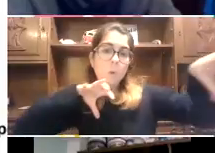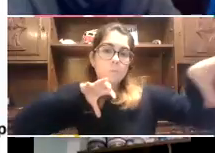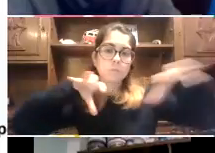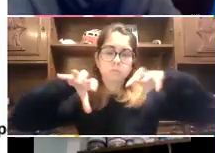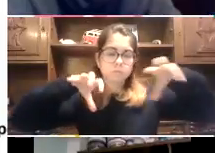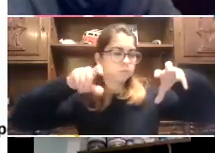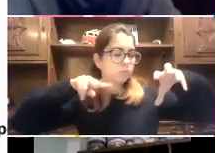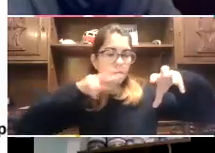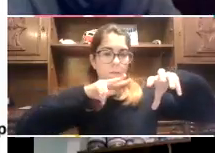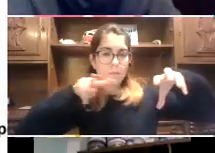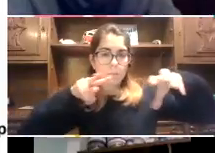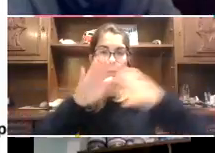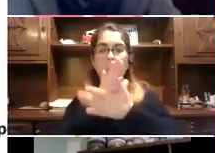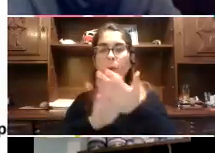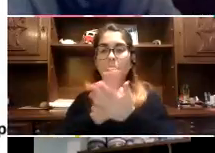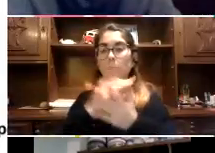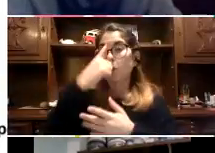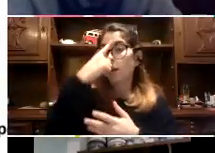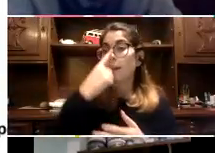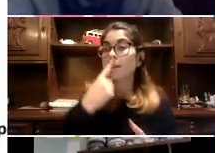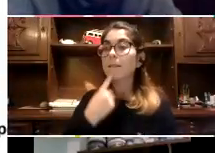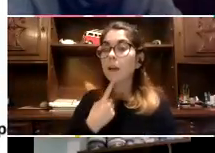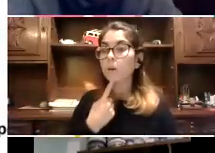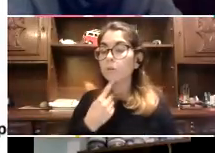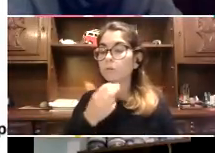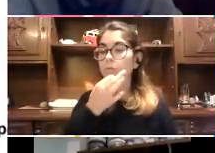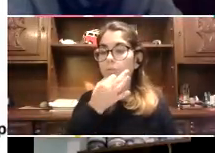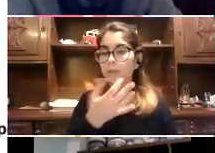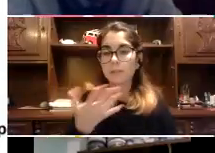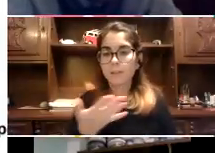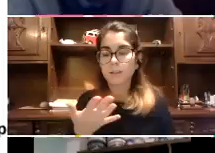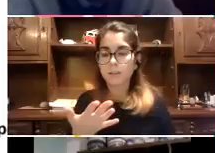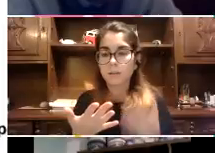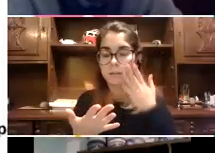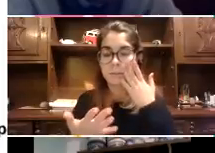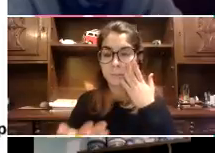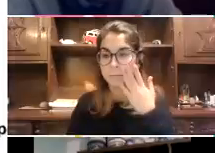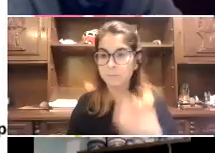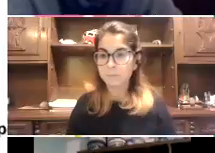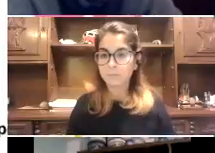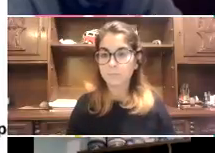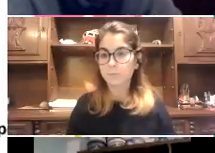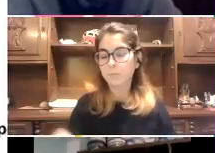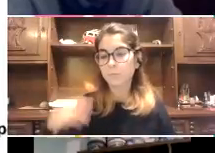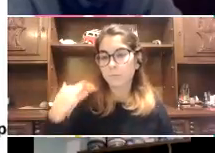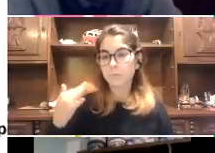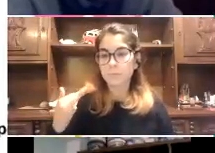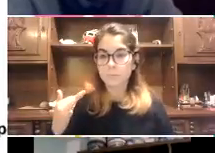Así, por ejemplo, para los griegos, fue un fenómeno clave en